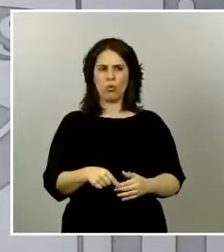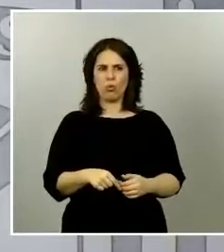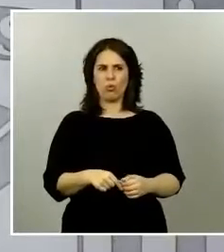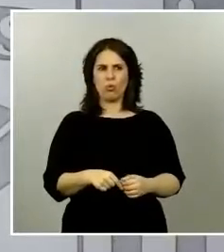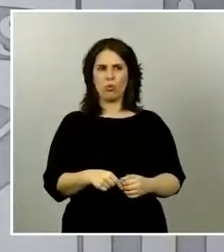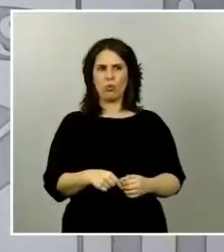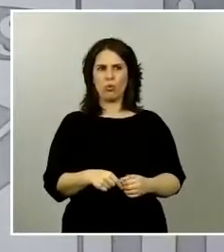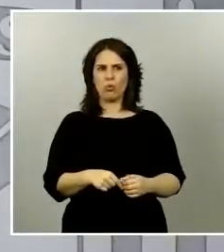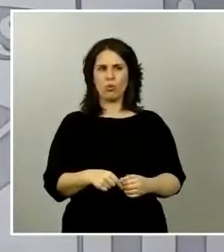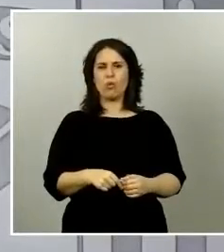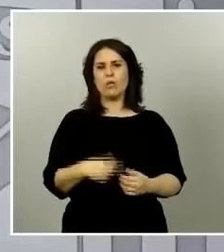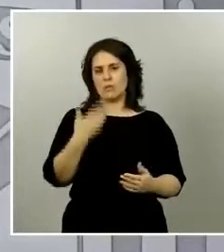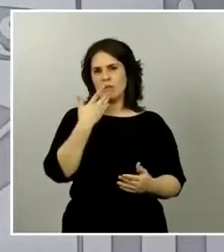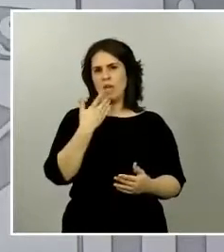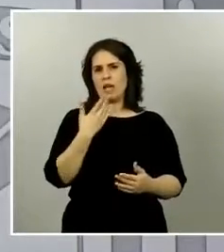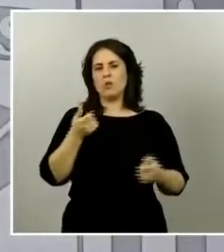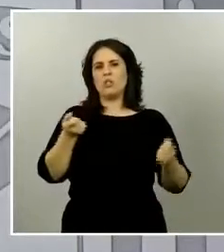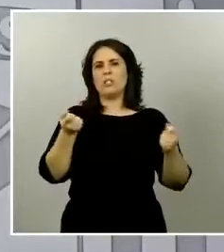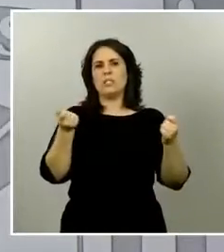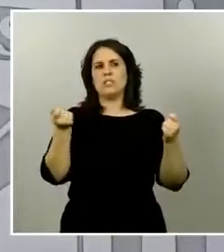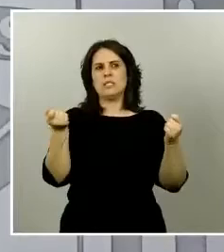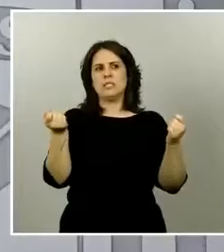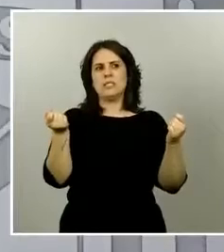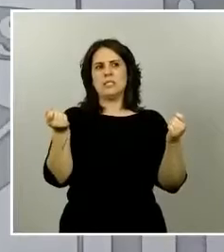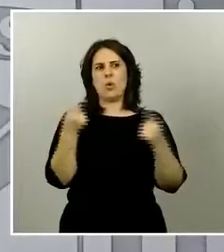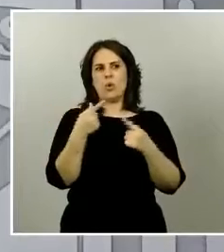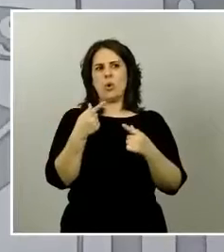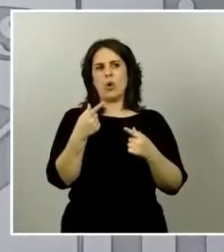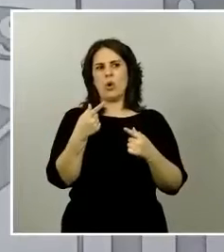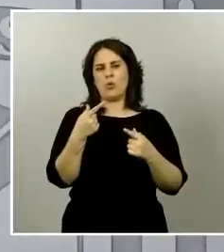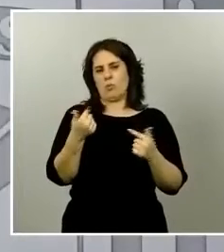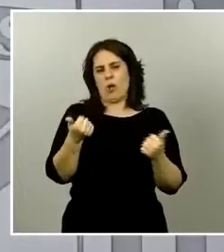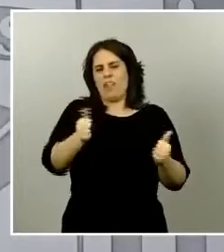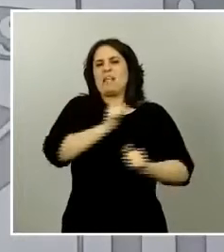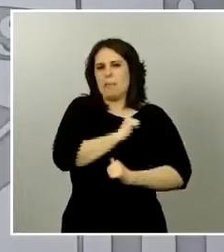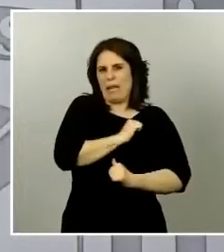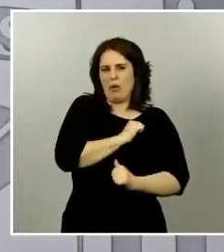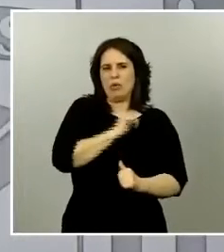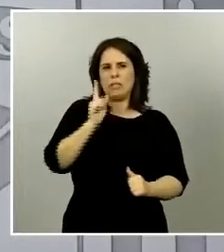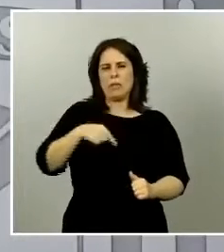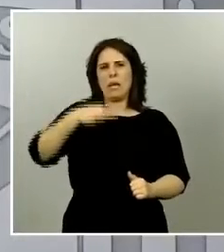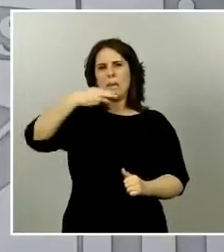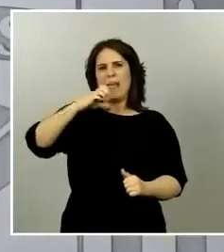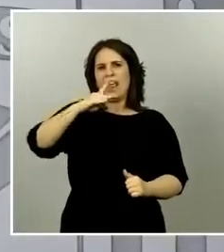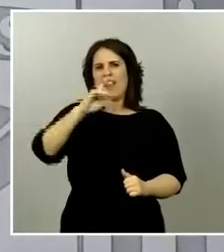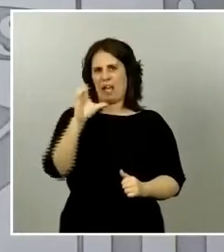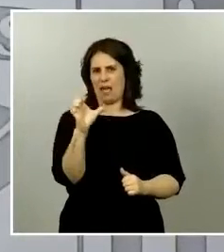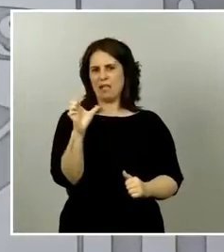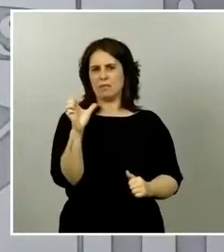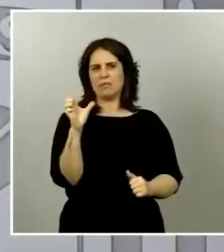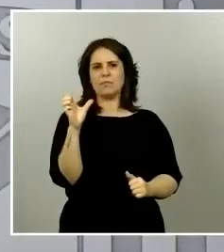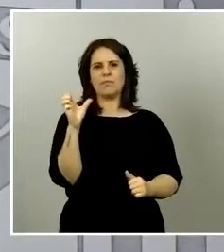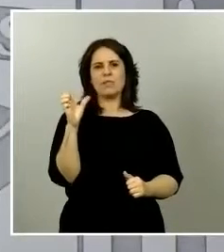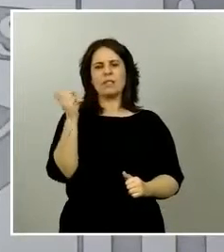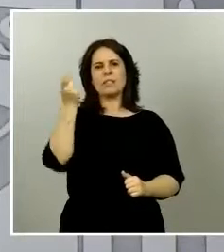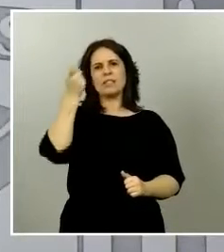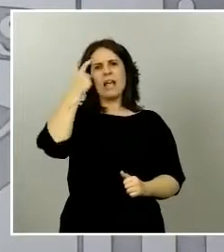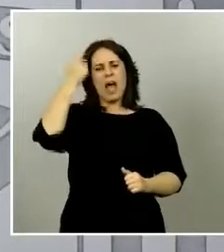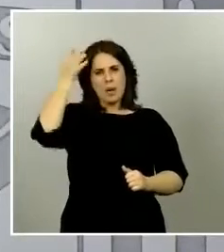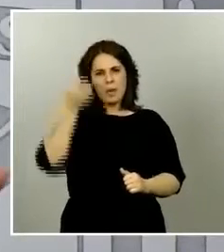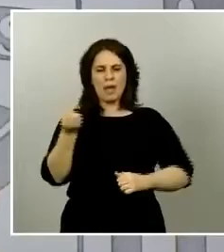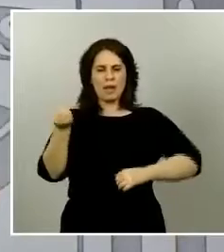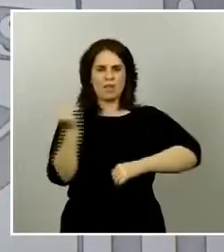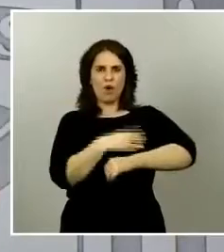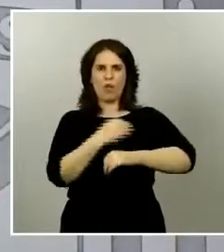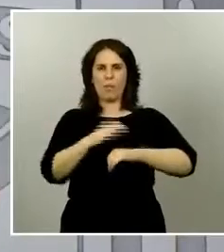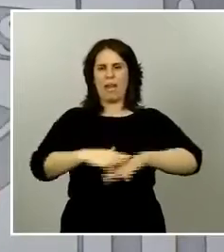al sur, concretamente al seguro de el reaseguro de desempleo, y me estoy refiriendo también al MEDE, a también